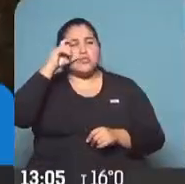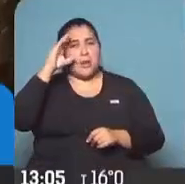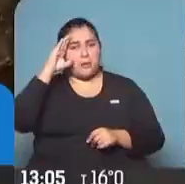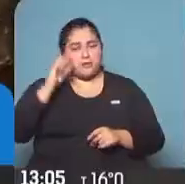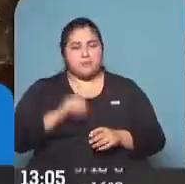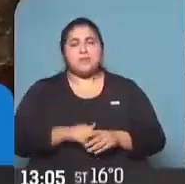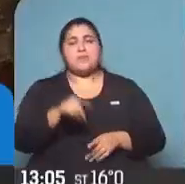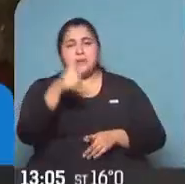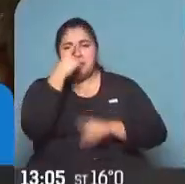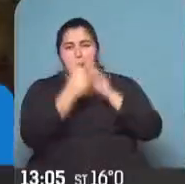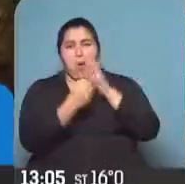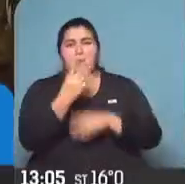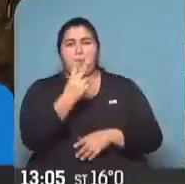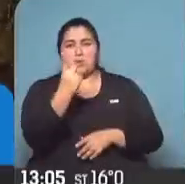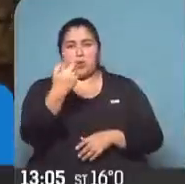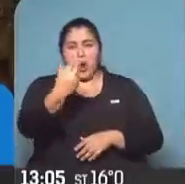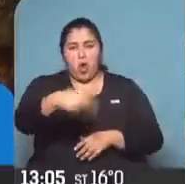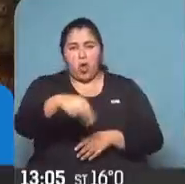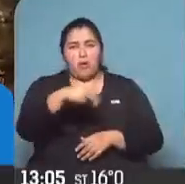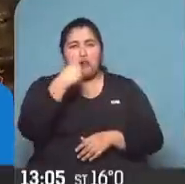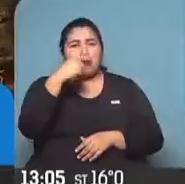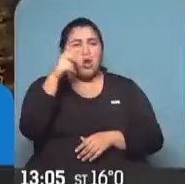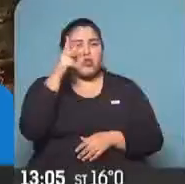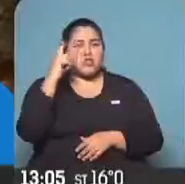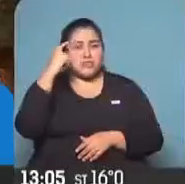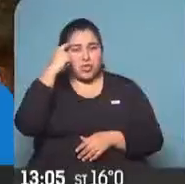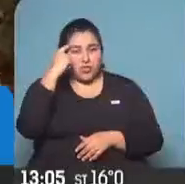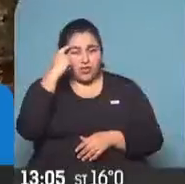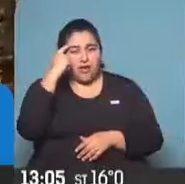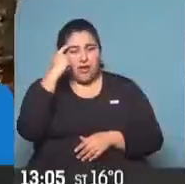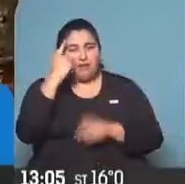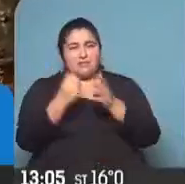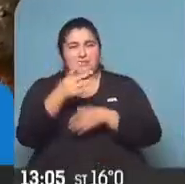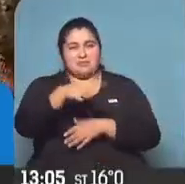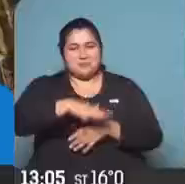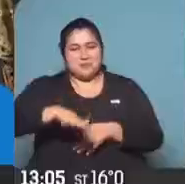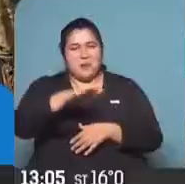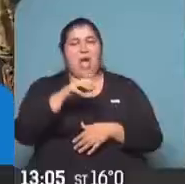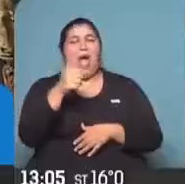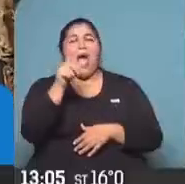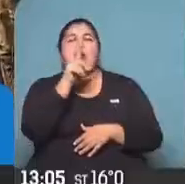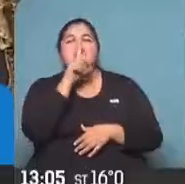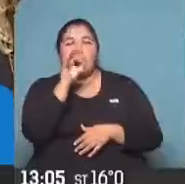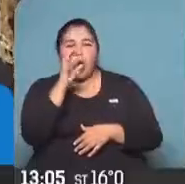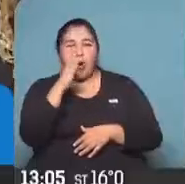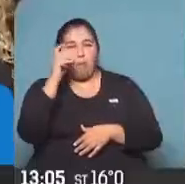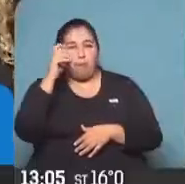fue creado el 21 de noviembre de 1810 en cochabamba alto perú